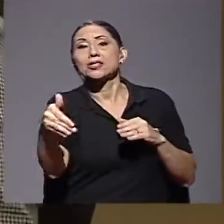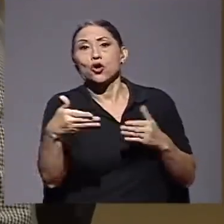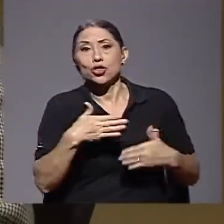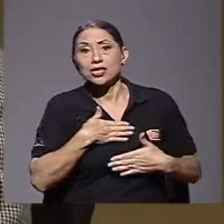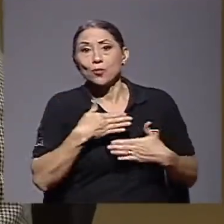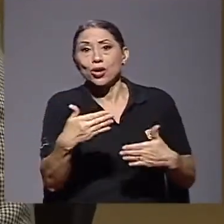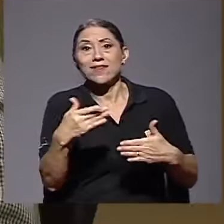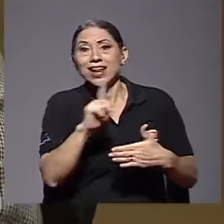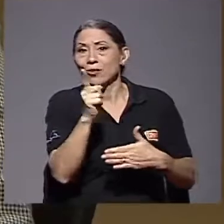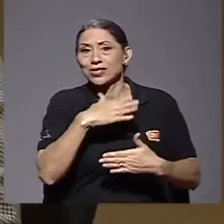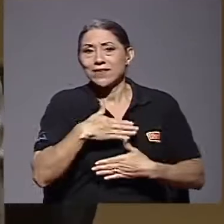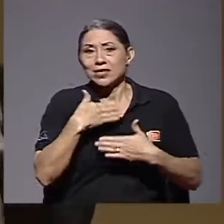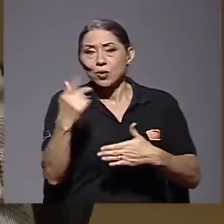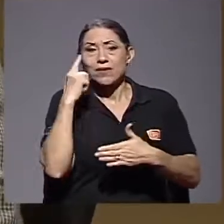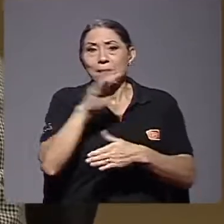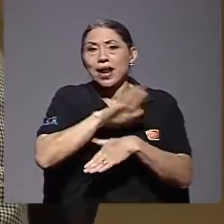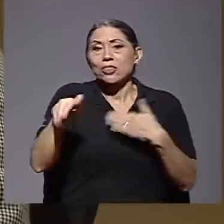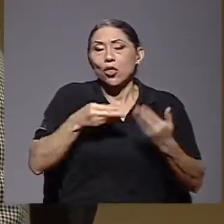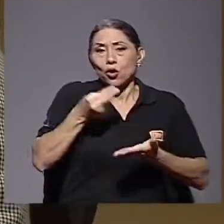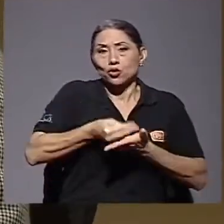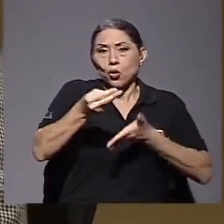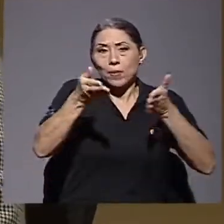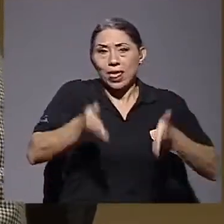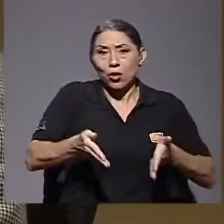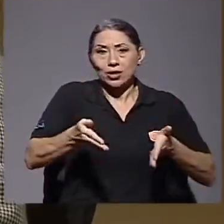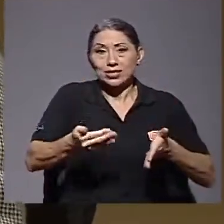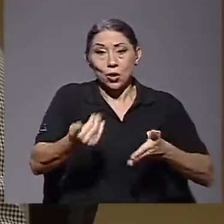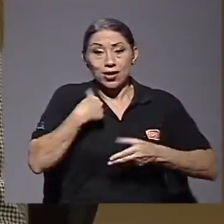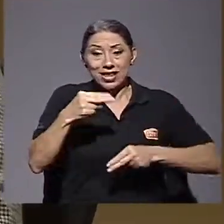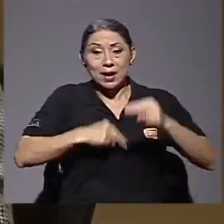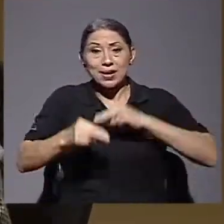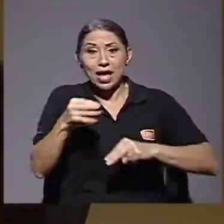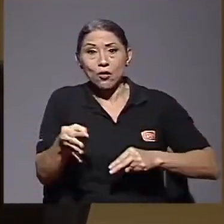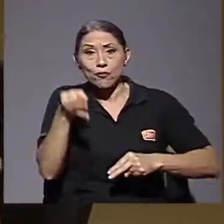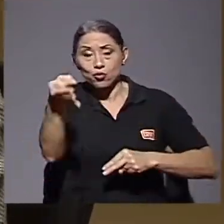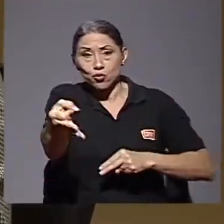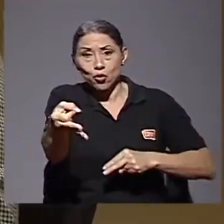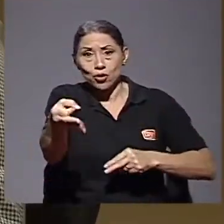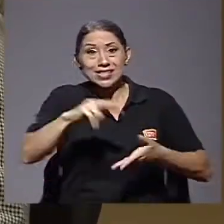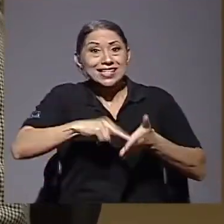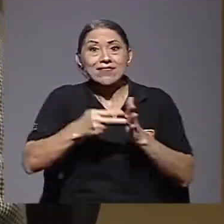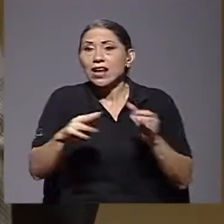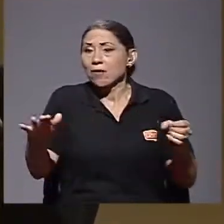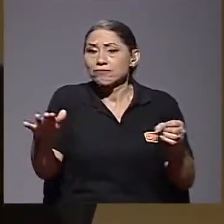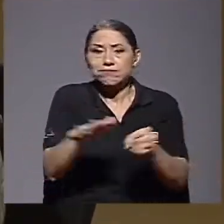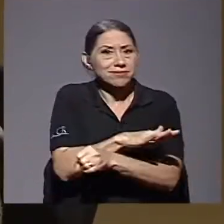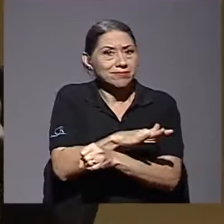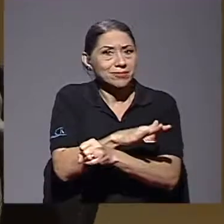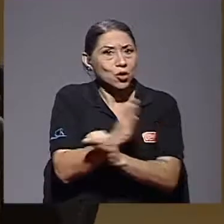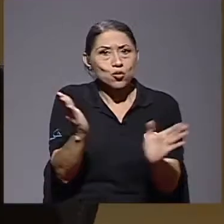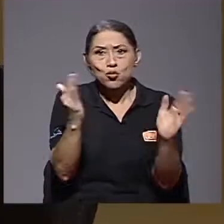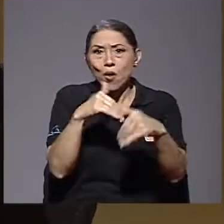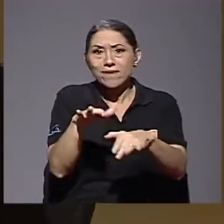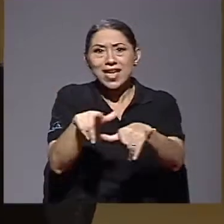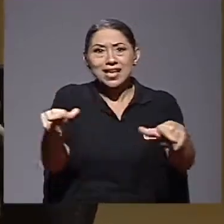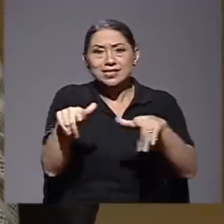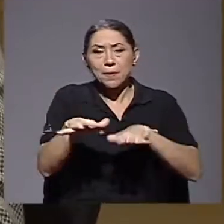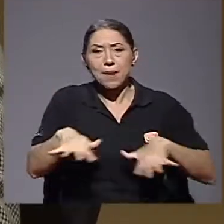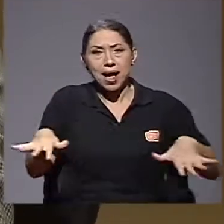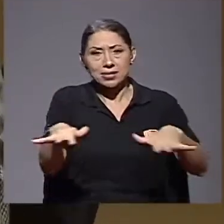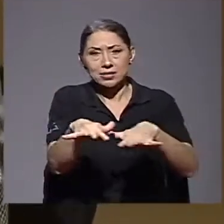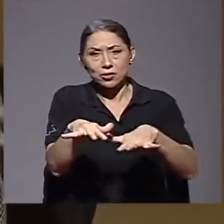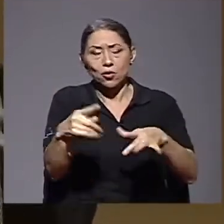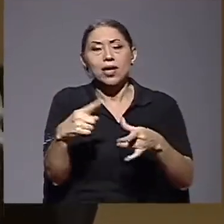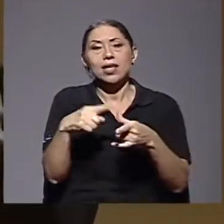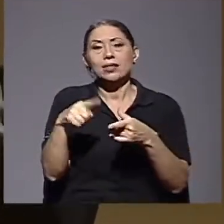todos los que tenían mercado de futuros en posición. Por lo tanto, no había espacio. Eso hizo que en esa cuestión